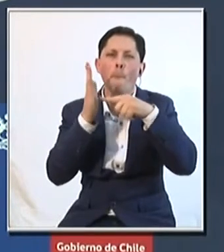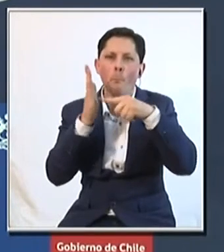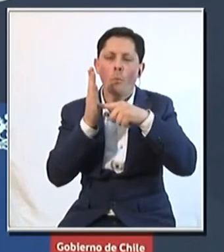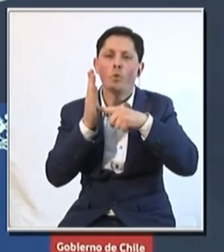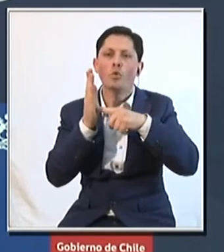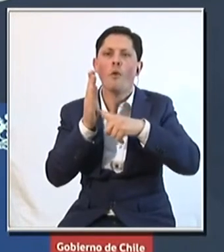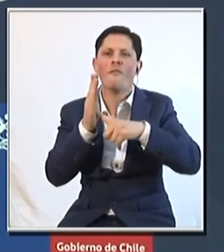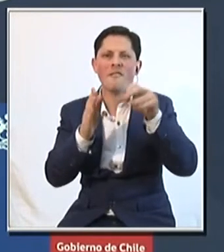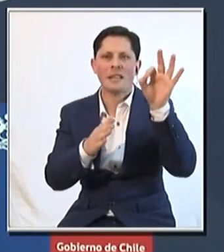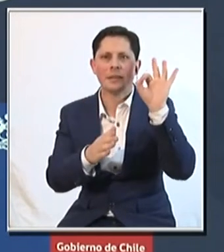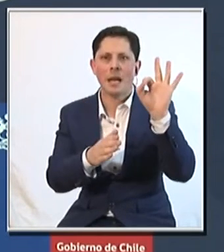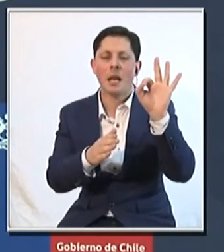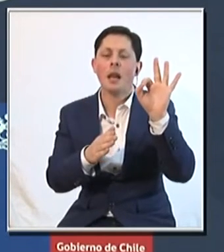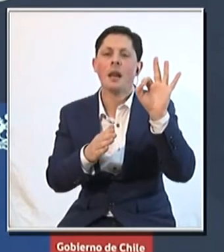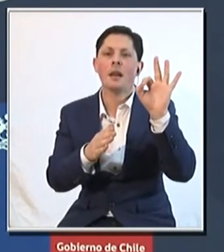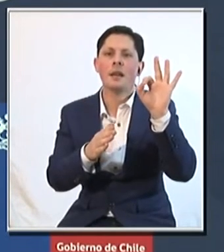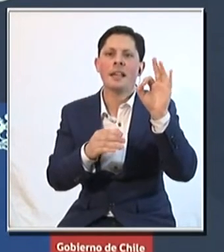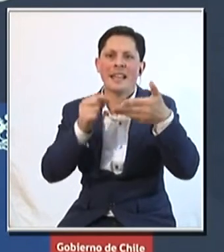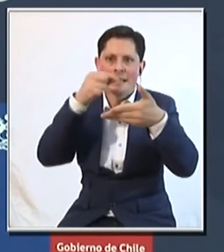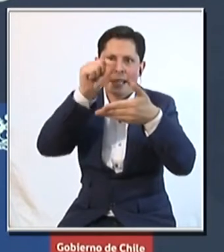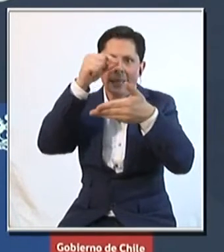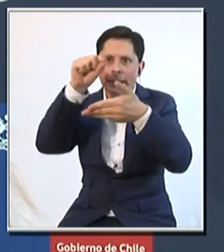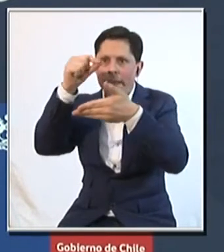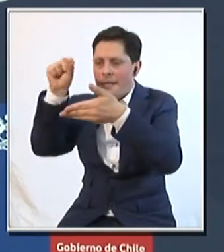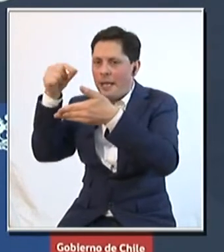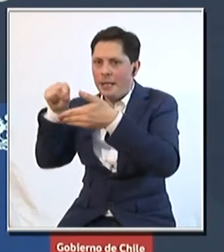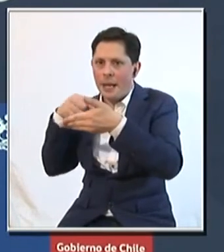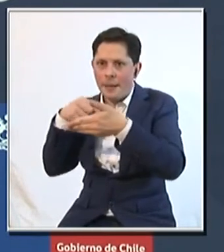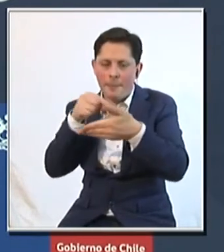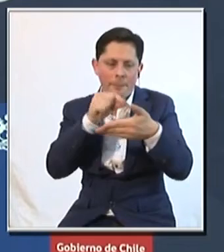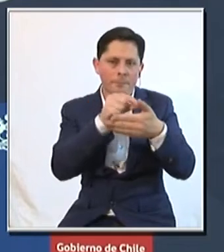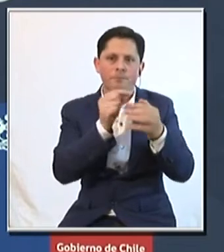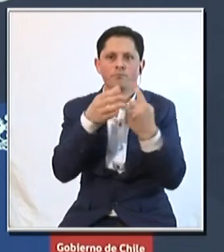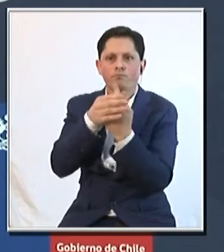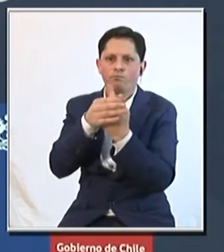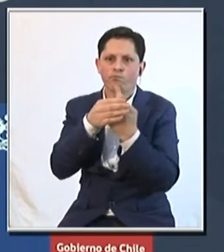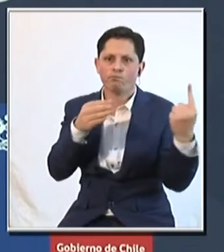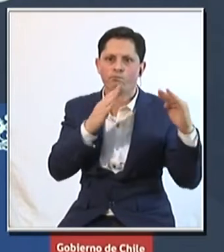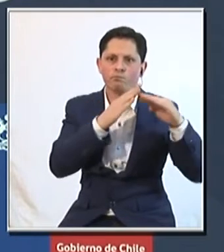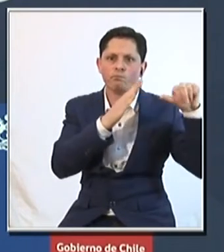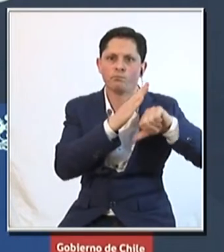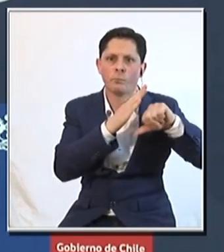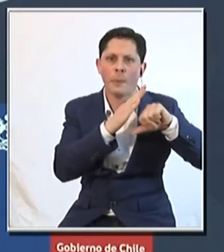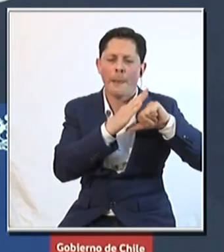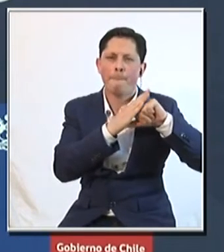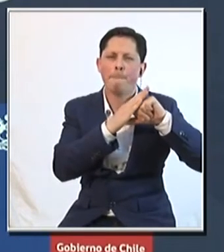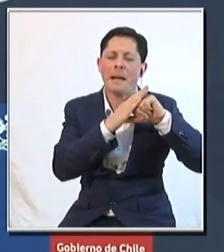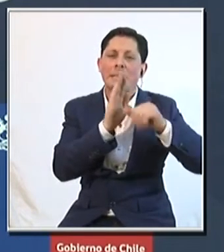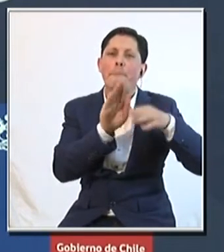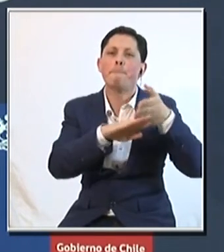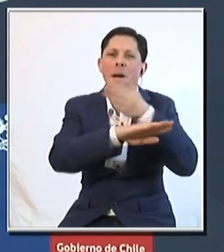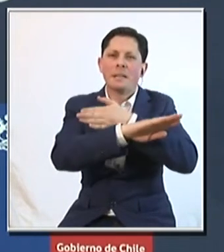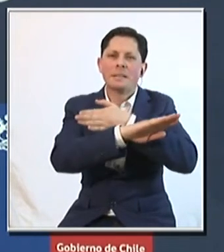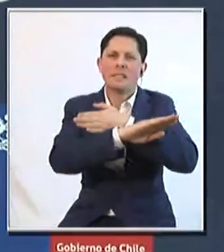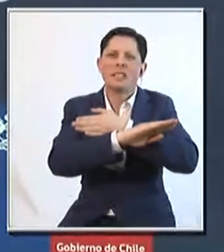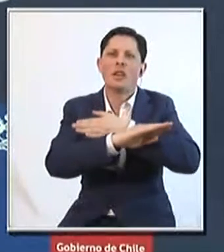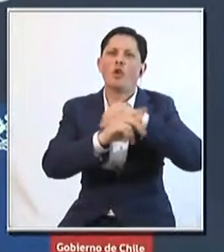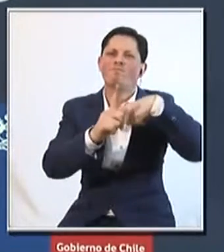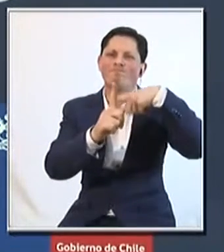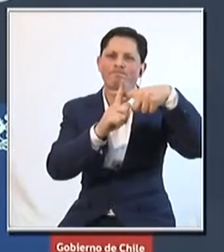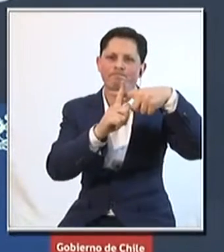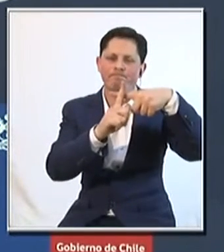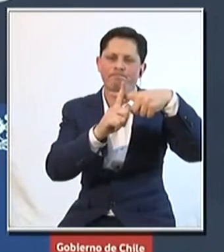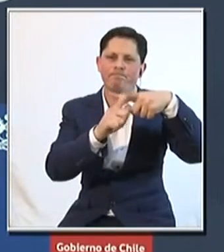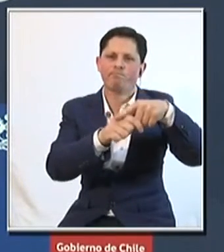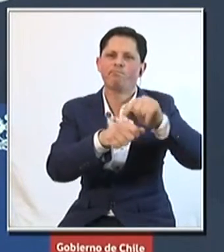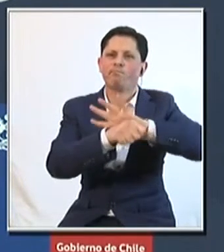protección tiene que ver con el testeo y aislamiento lo más temprano posible de los casos positivos. Esta